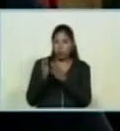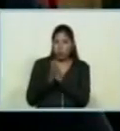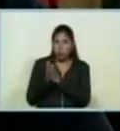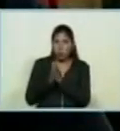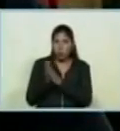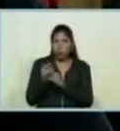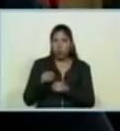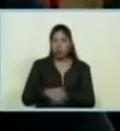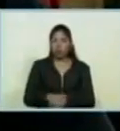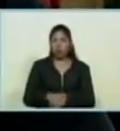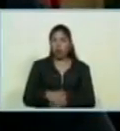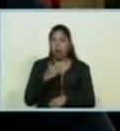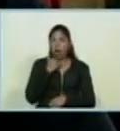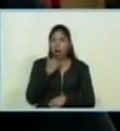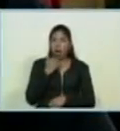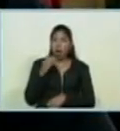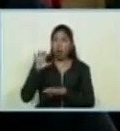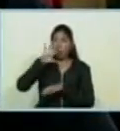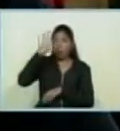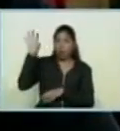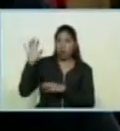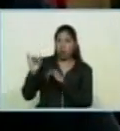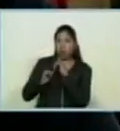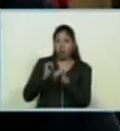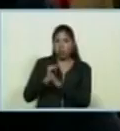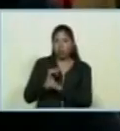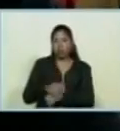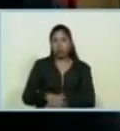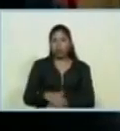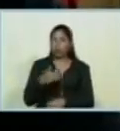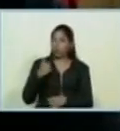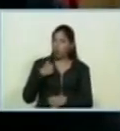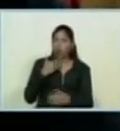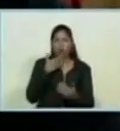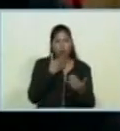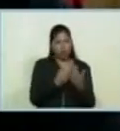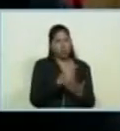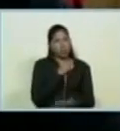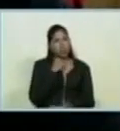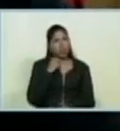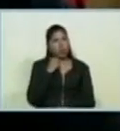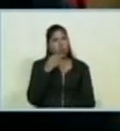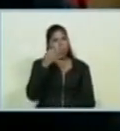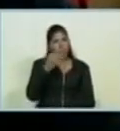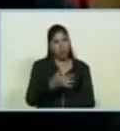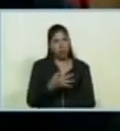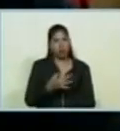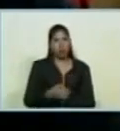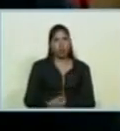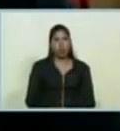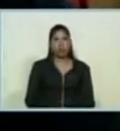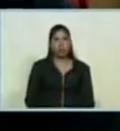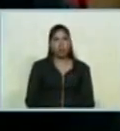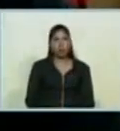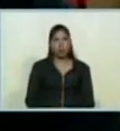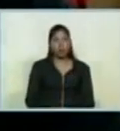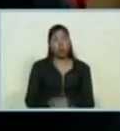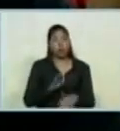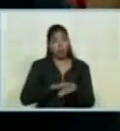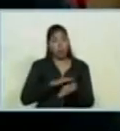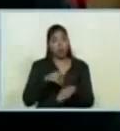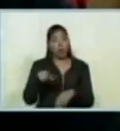en privilegio. Yo agradezco mucho a los pastores y a los curas de verdad de base, porque ellos